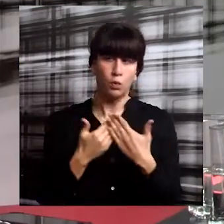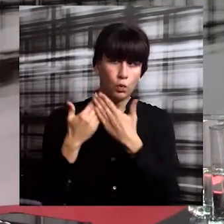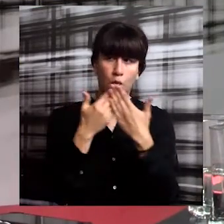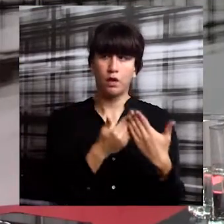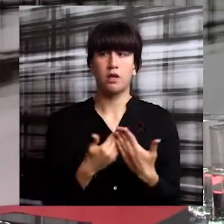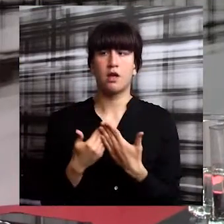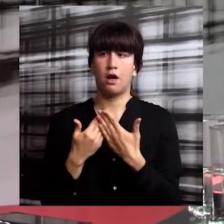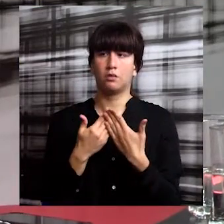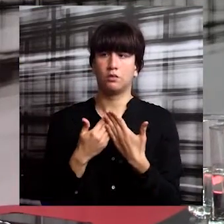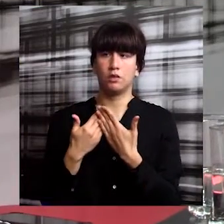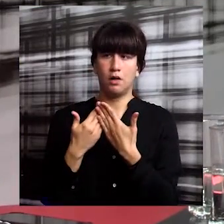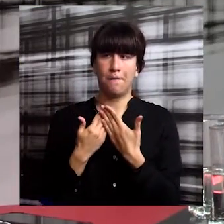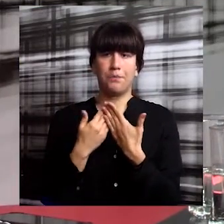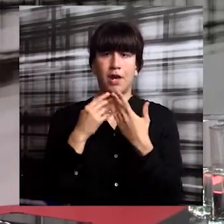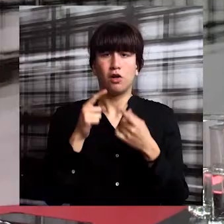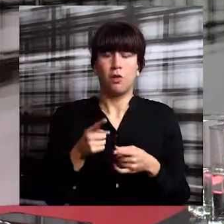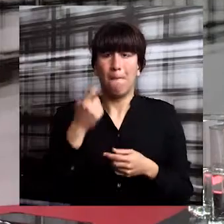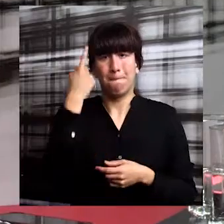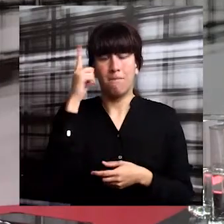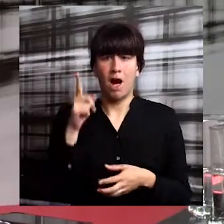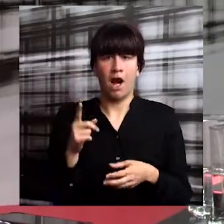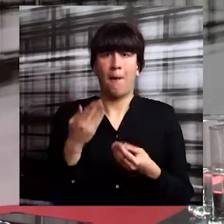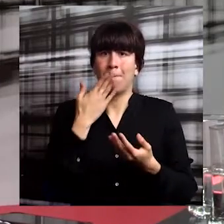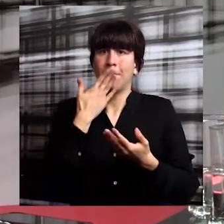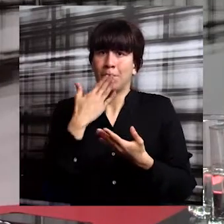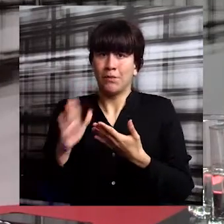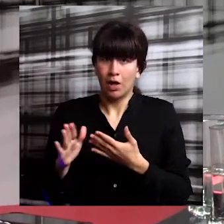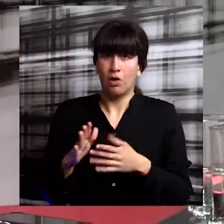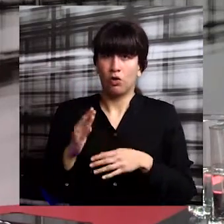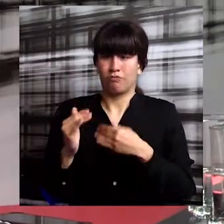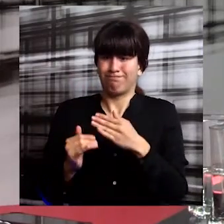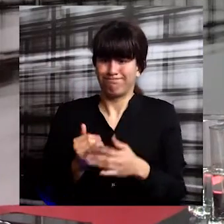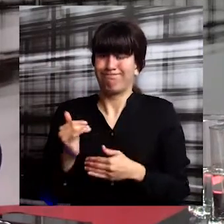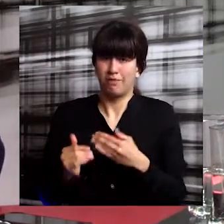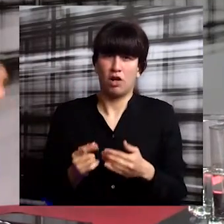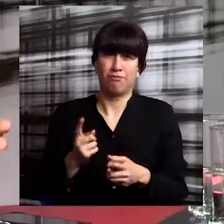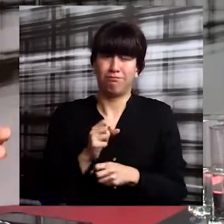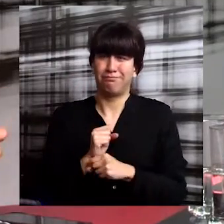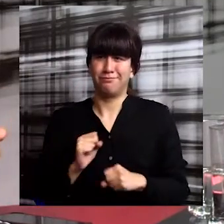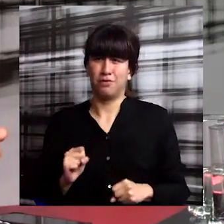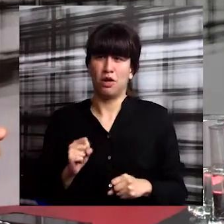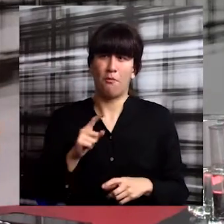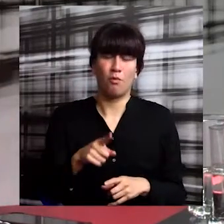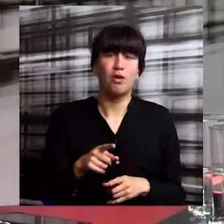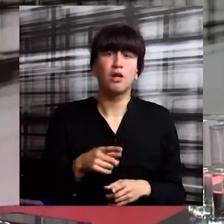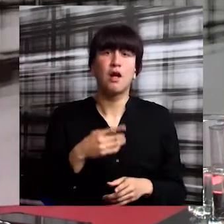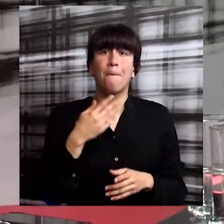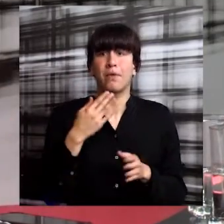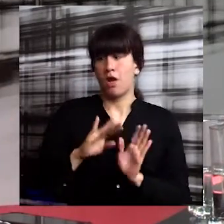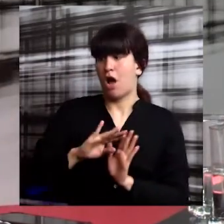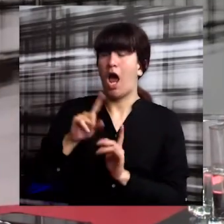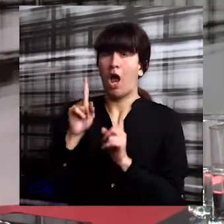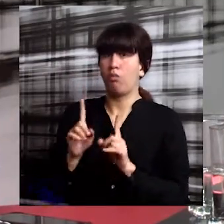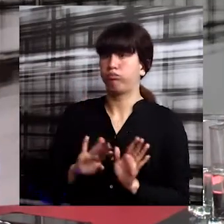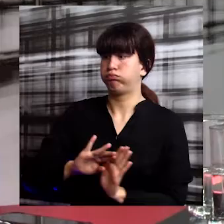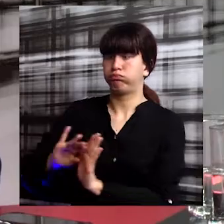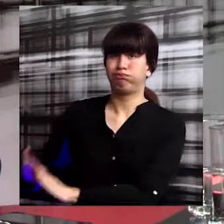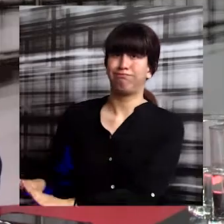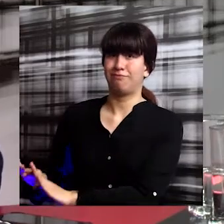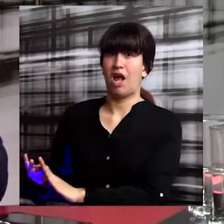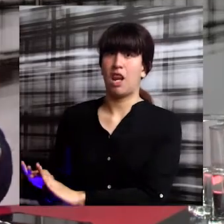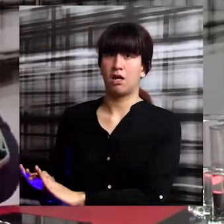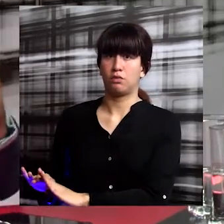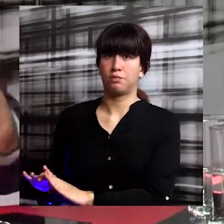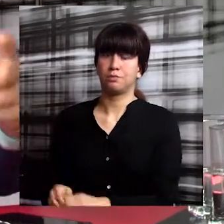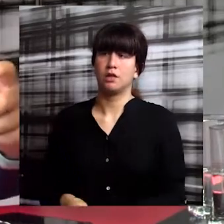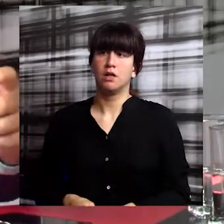en actos delictuales para poder seguir continuando financiando la droga a la cual se han hecho adictos. Por lo tanto, vinculado al narcotráfico